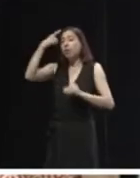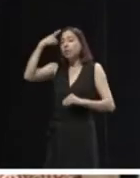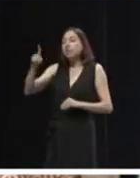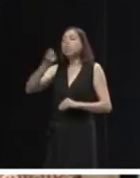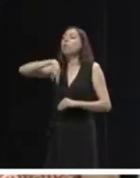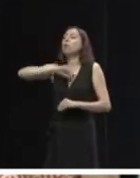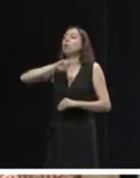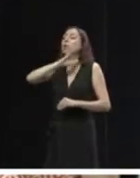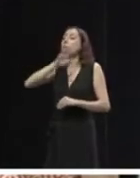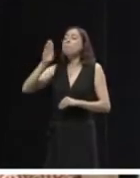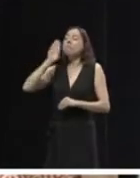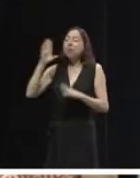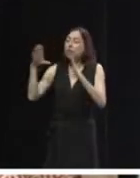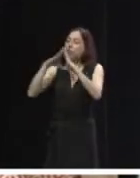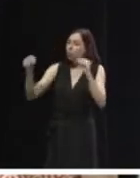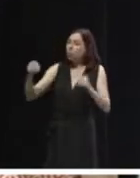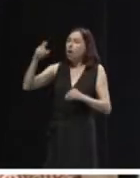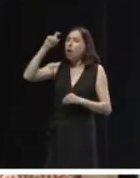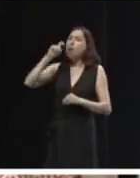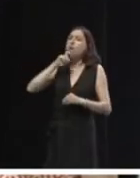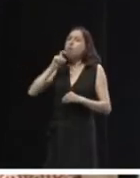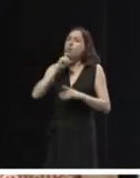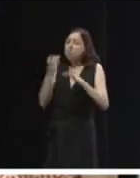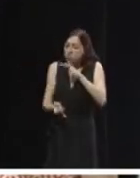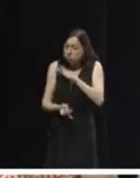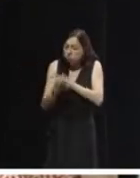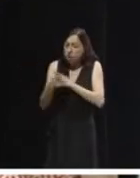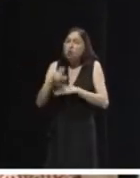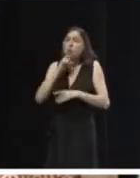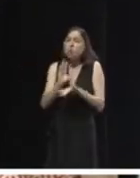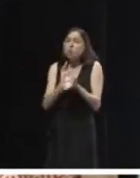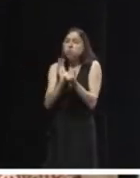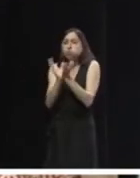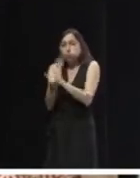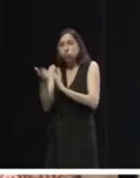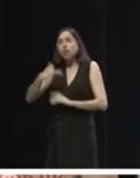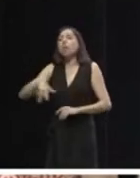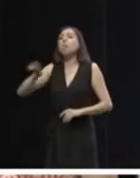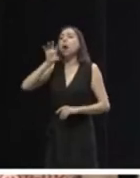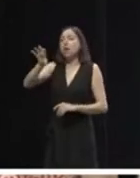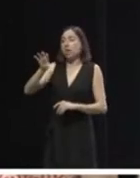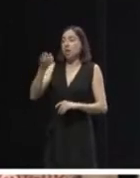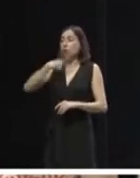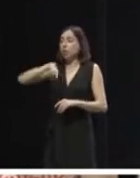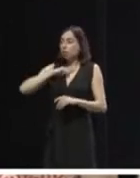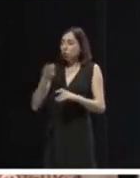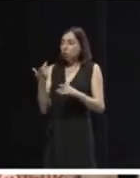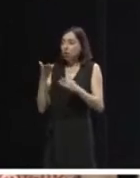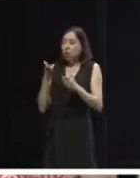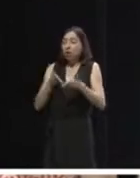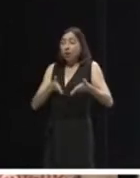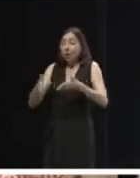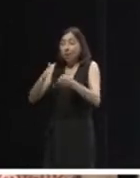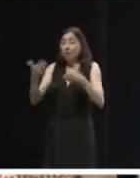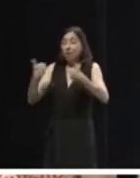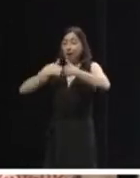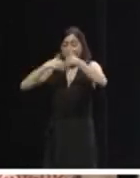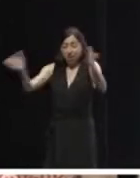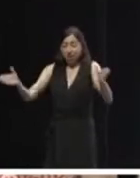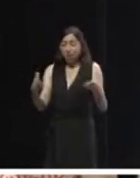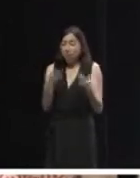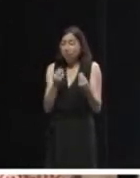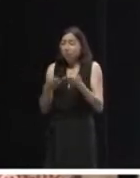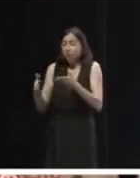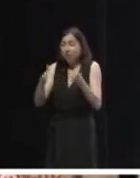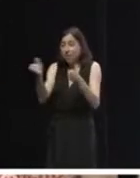esa comunalidad, cómo se puede transformar este país. Hemos andado muchos caminos, hemos abierto muchas veredas y hemos navegado en